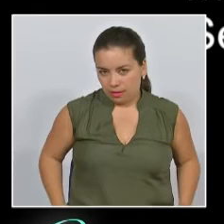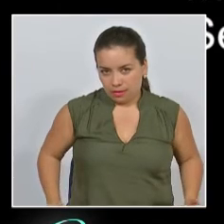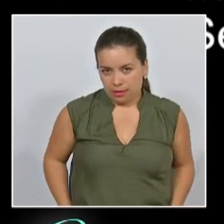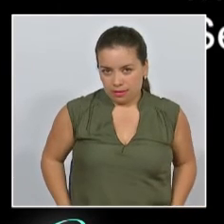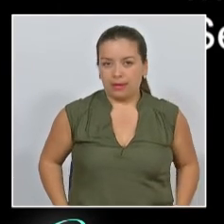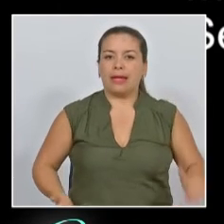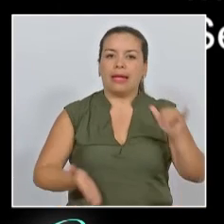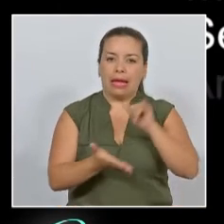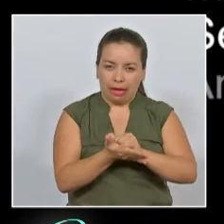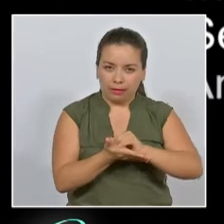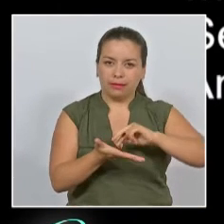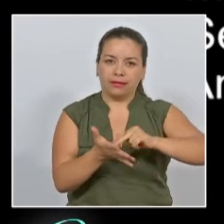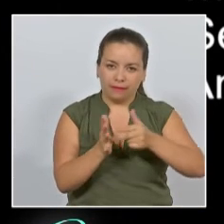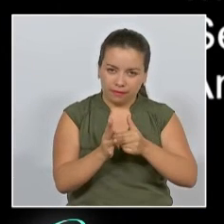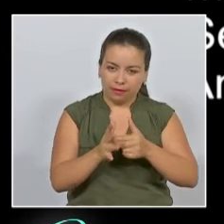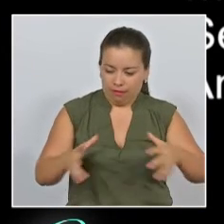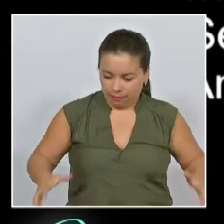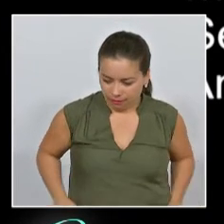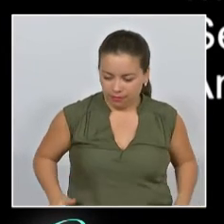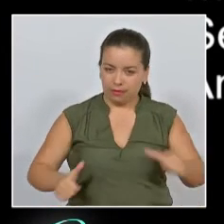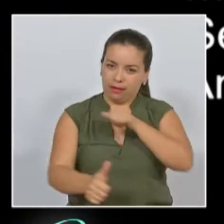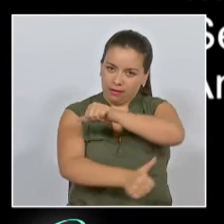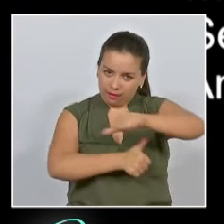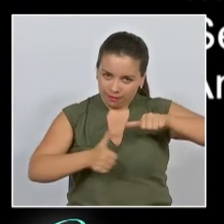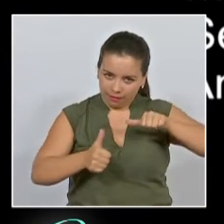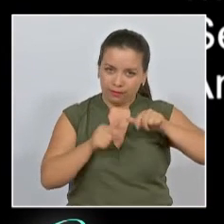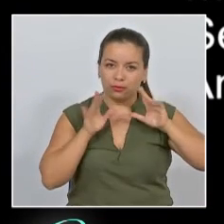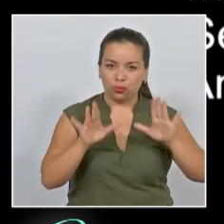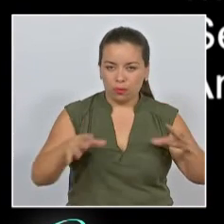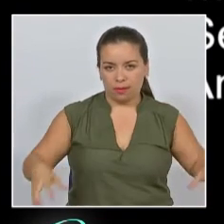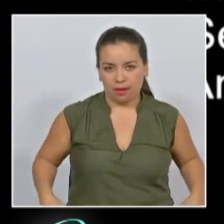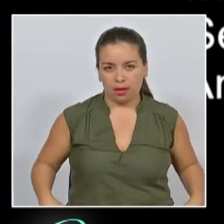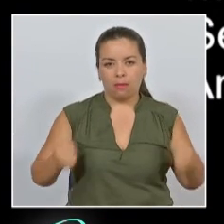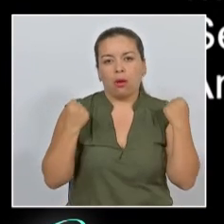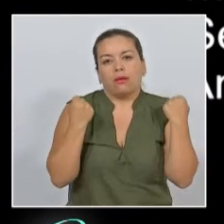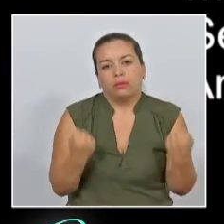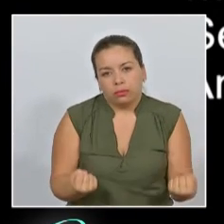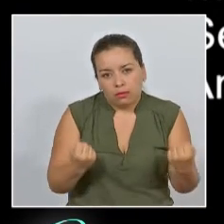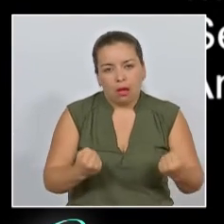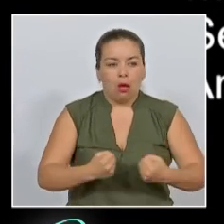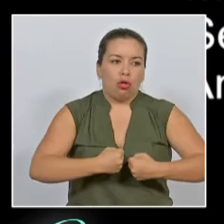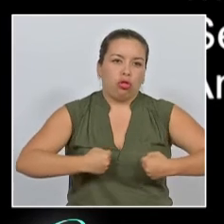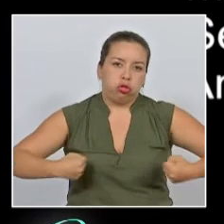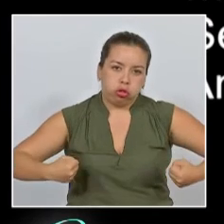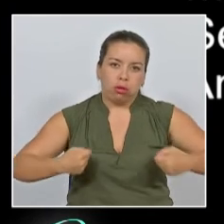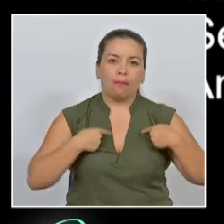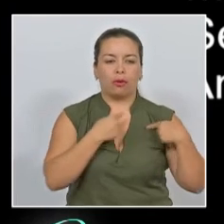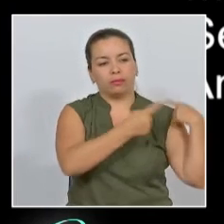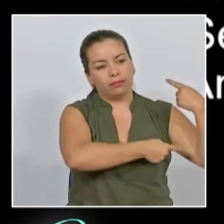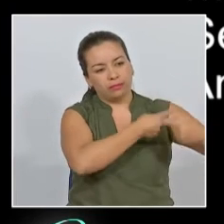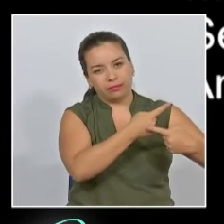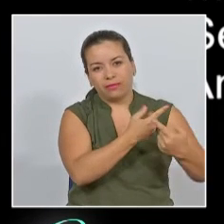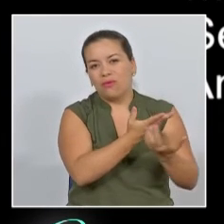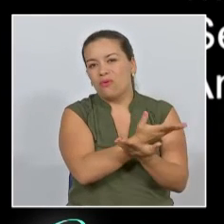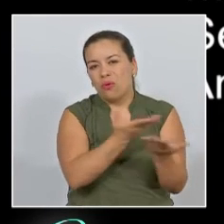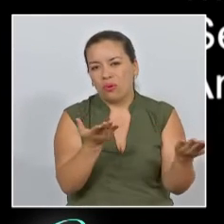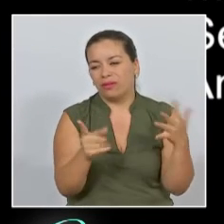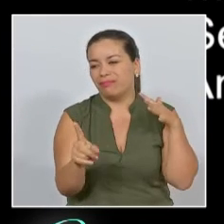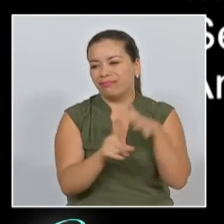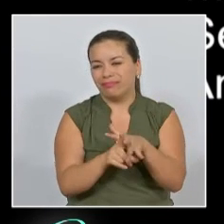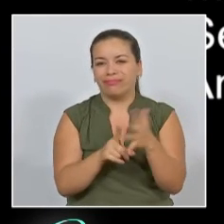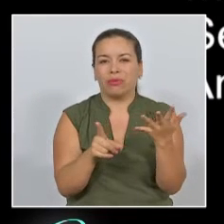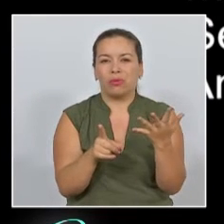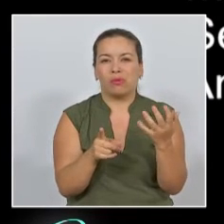Esa es la cirugía que se hace en personas que tienen artrosis de cadera por sobrepeso, por procesos degenerativos, por procesos